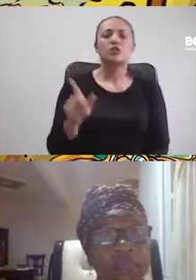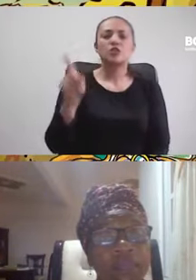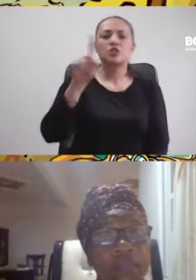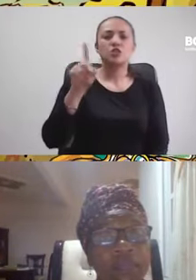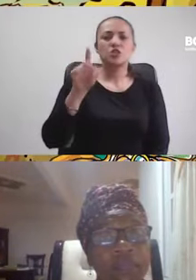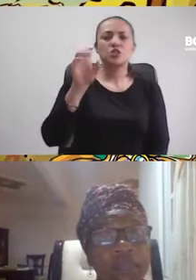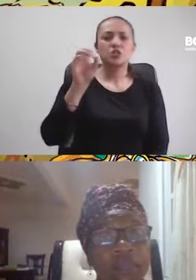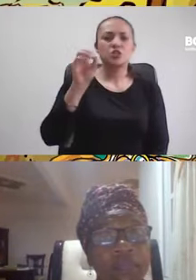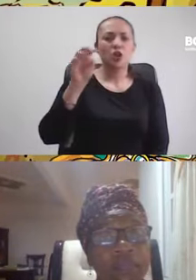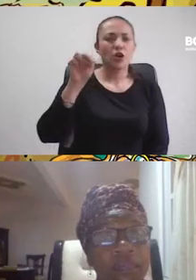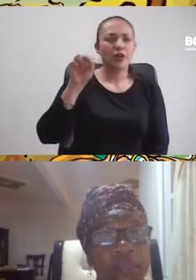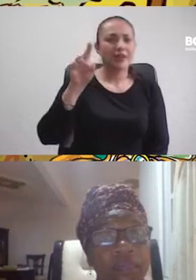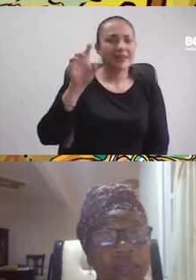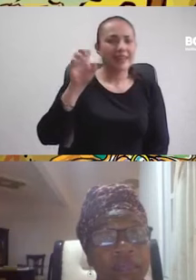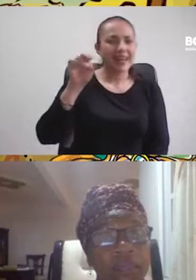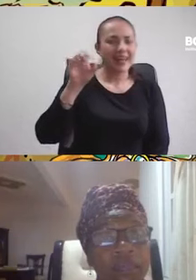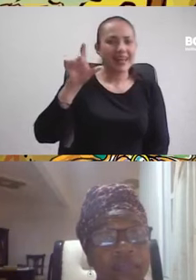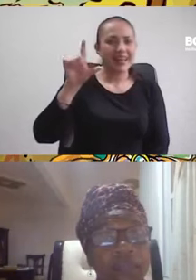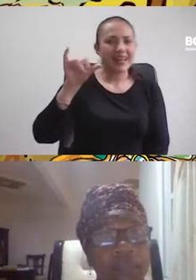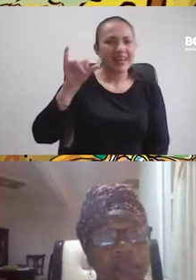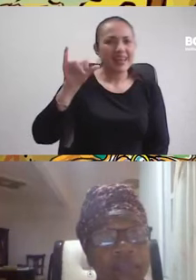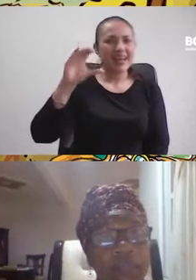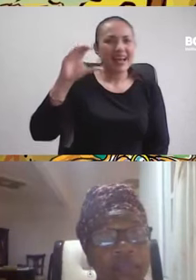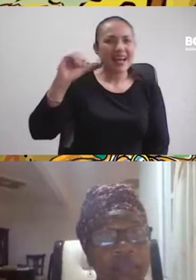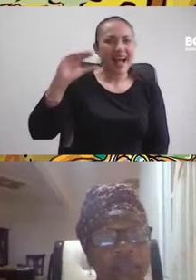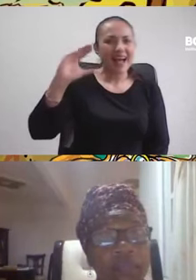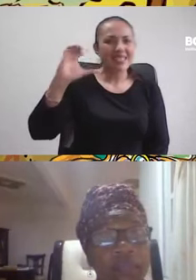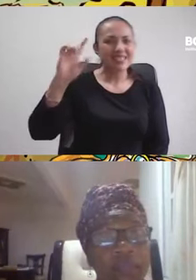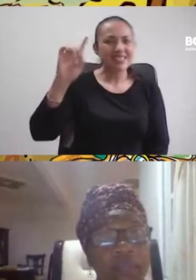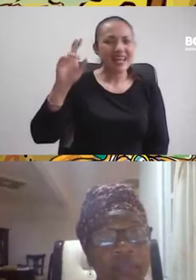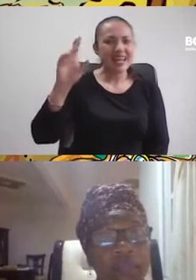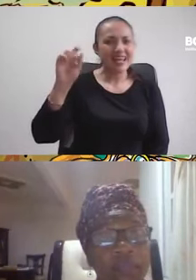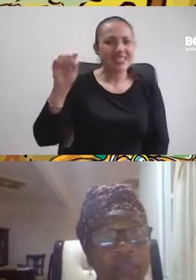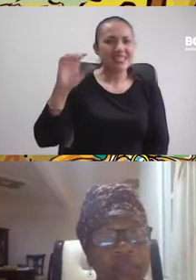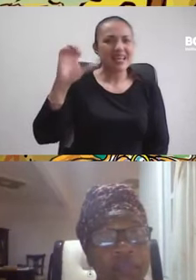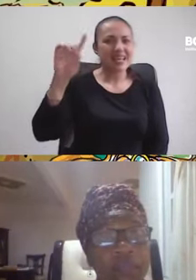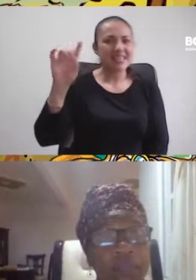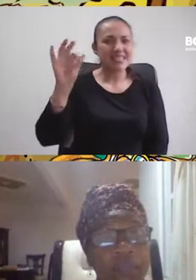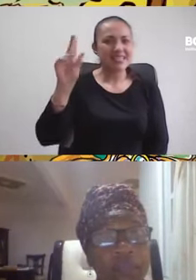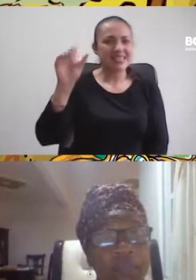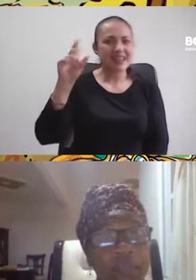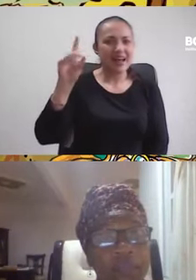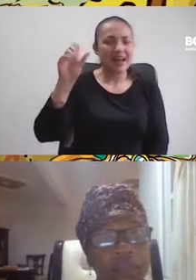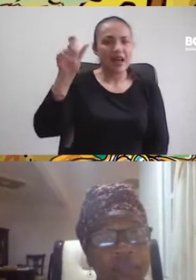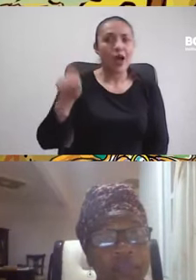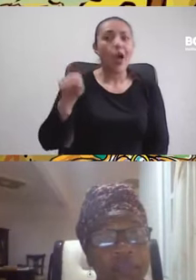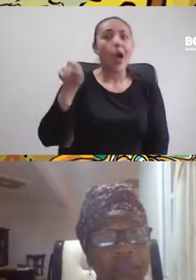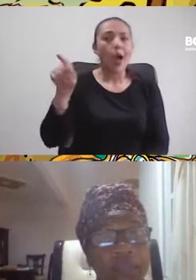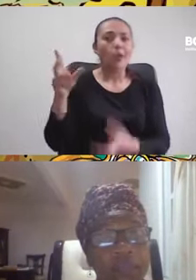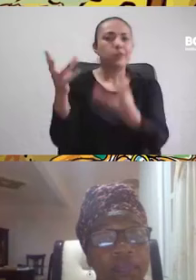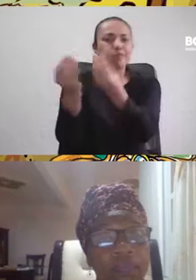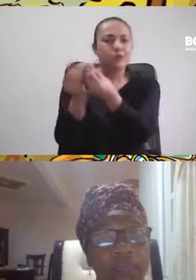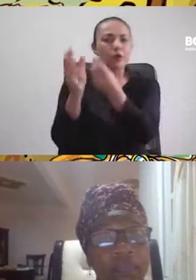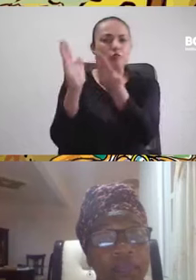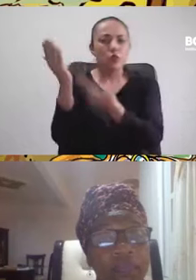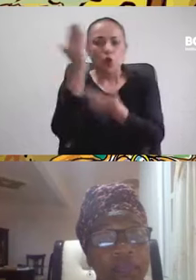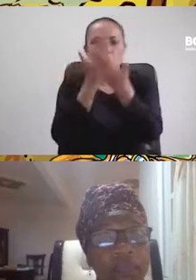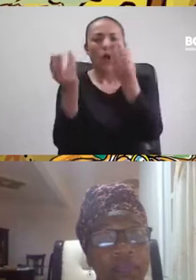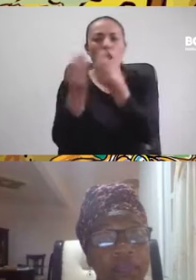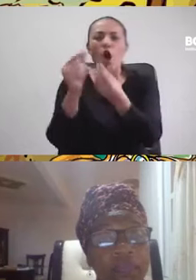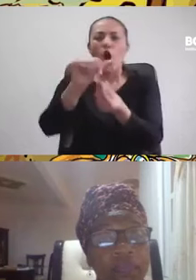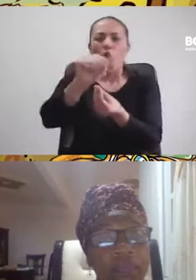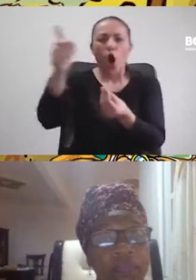Estrada, quien a través de estudios junto a otros hermanos de Palenque Lingüistas